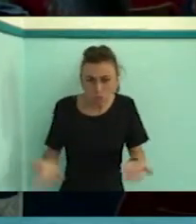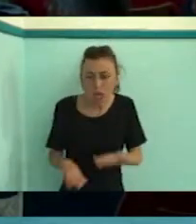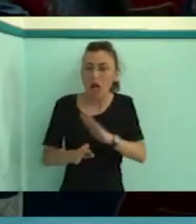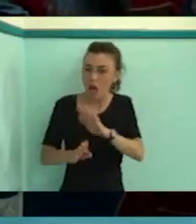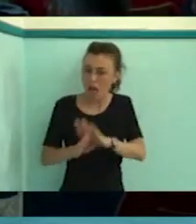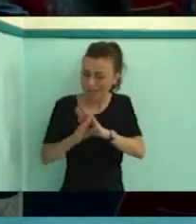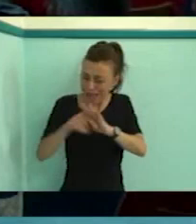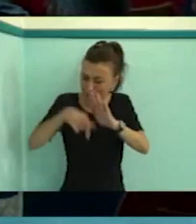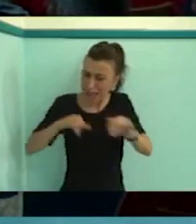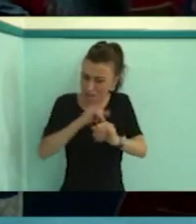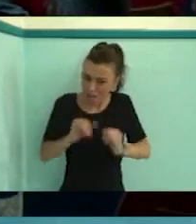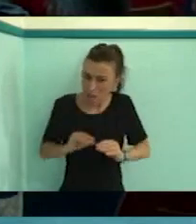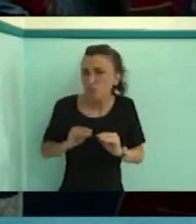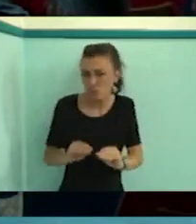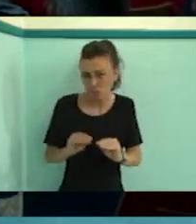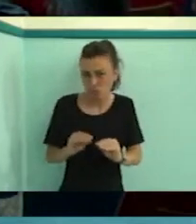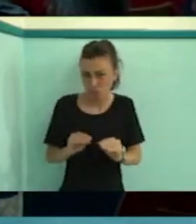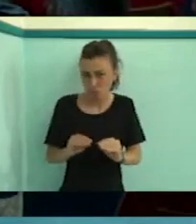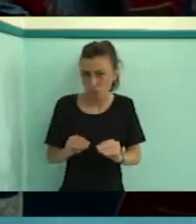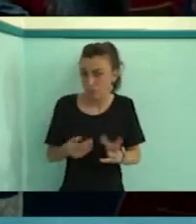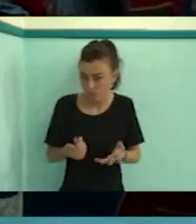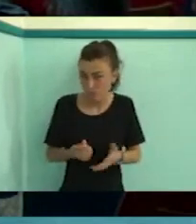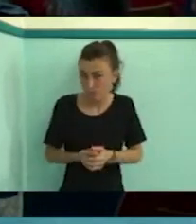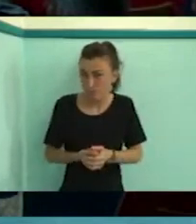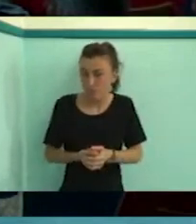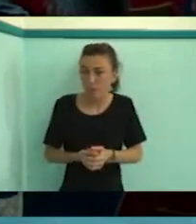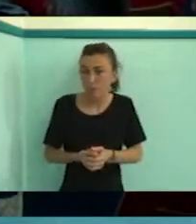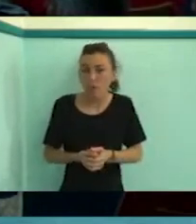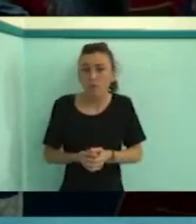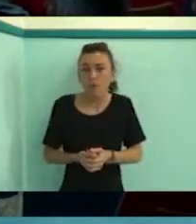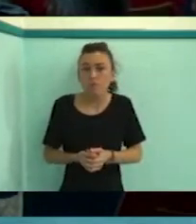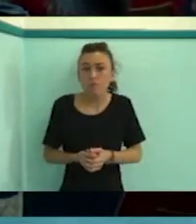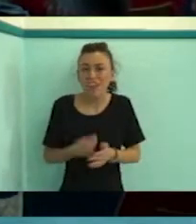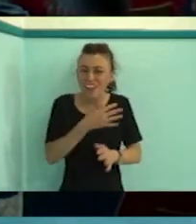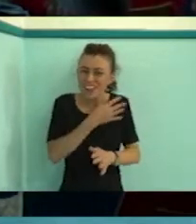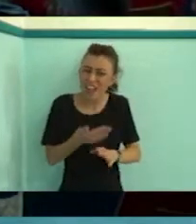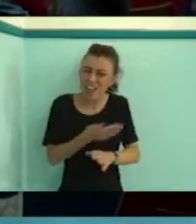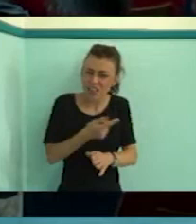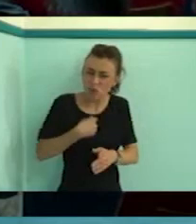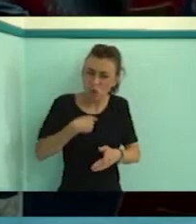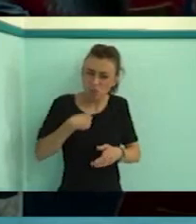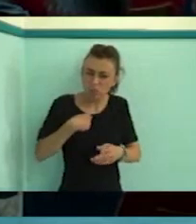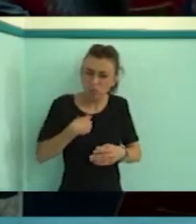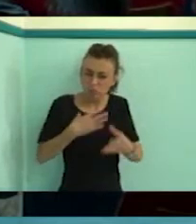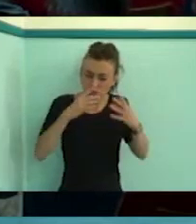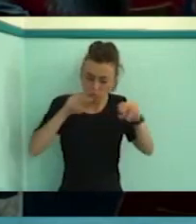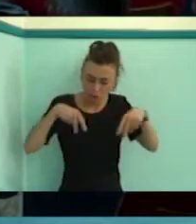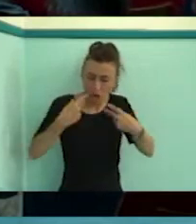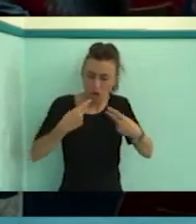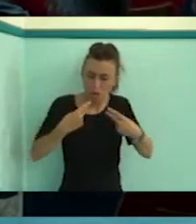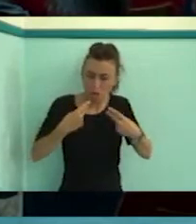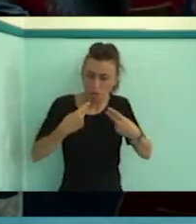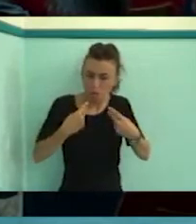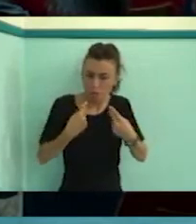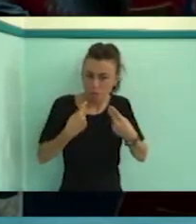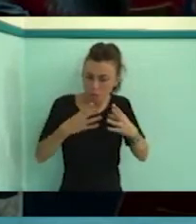felicidad y no en todo lo que te has machacado y por otra parte el conflicto que tienes hacia los demás porque para poder defender esa parte